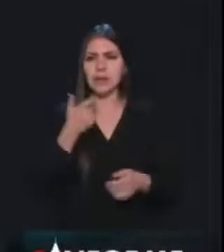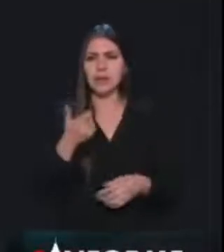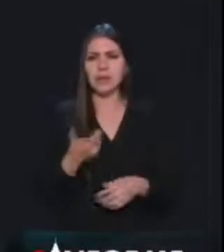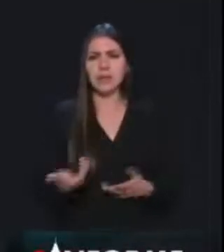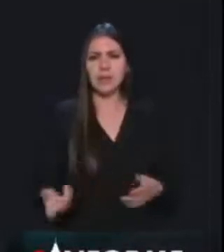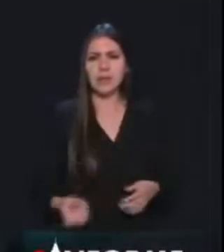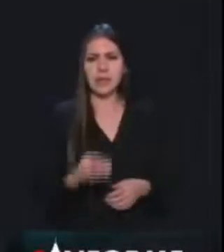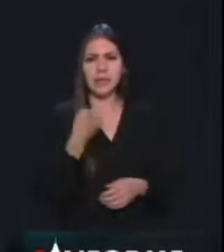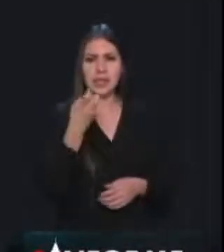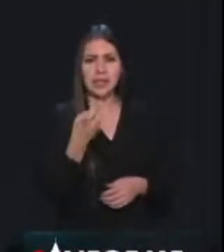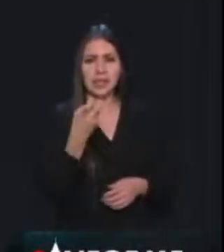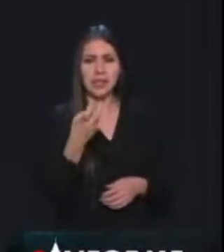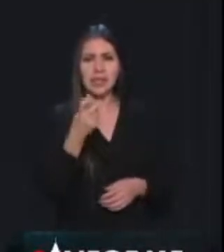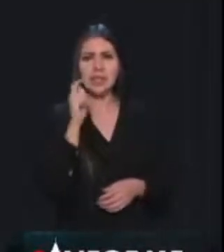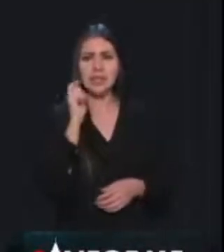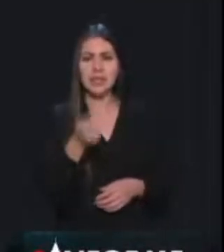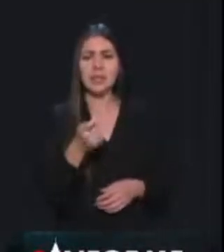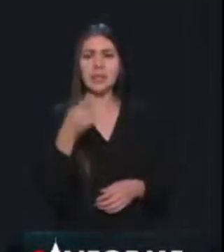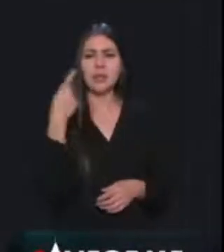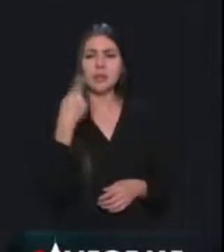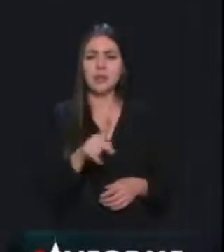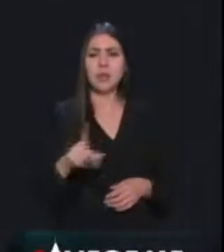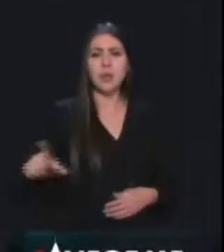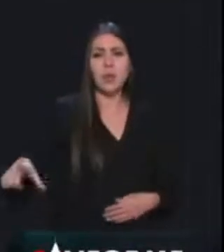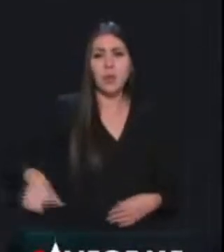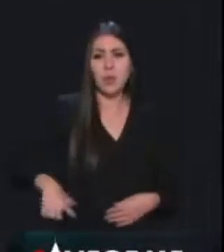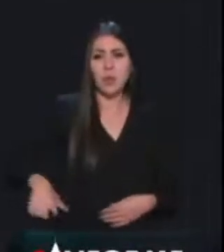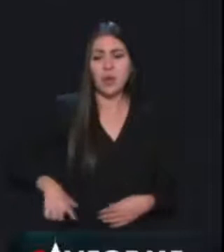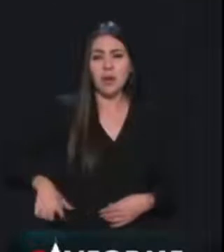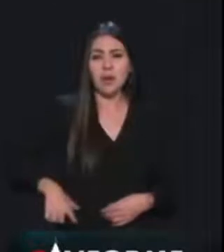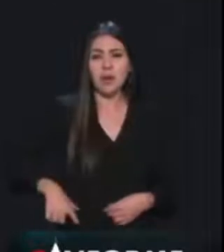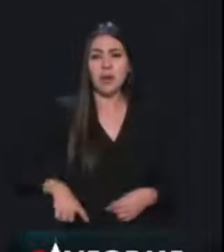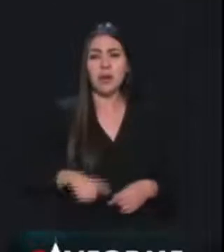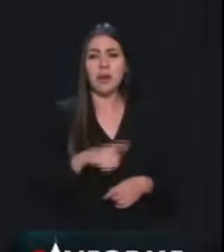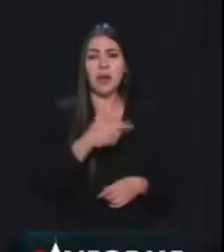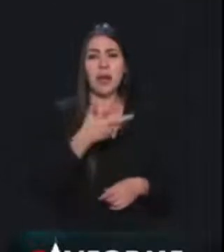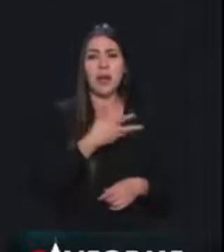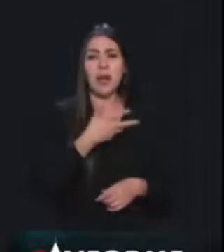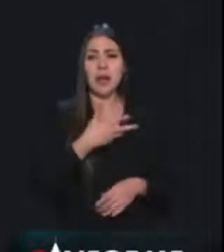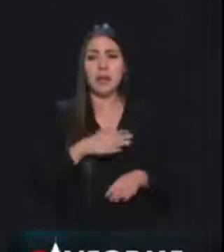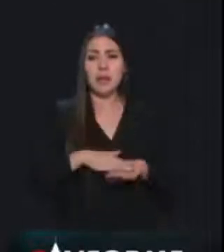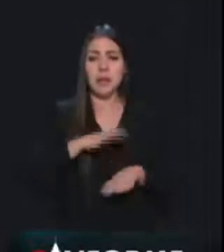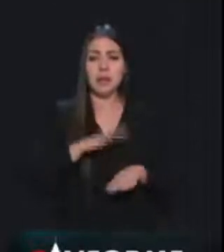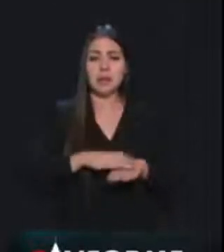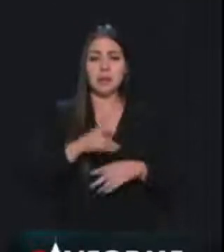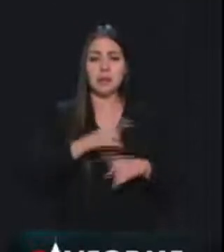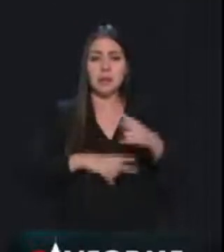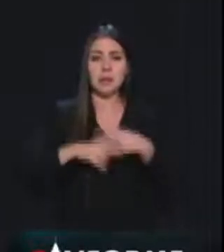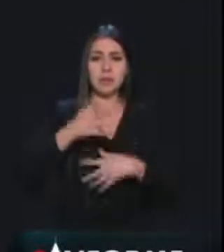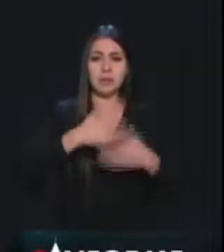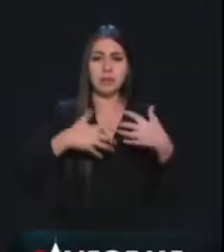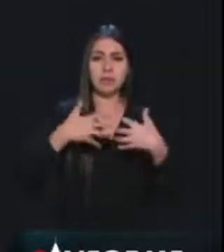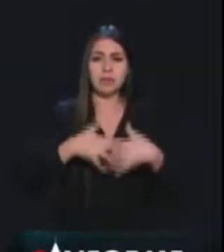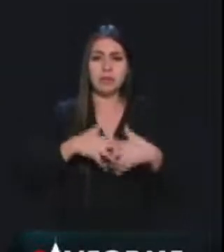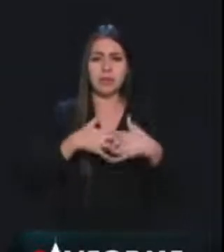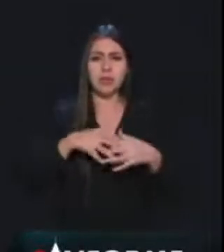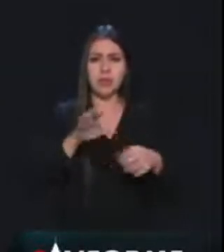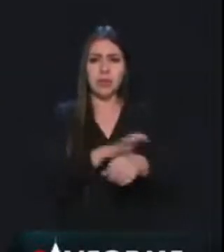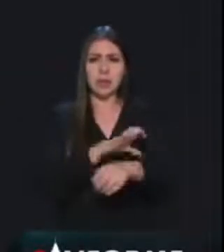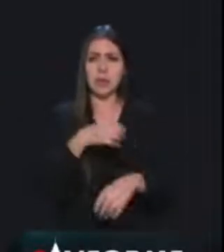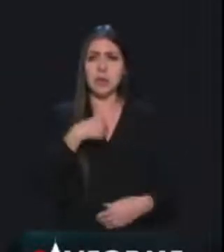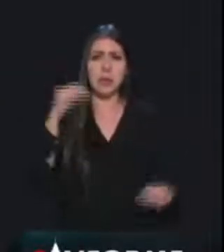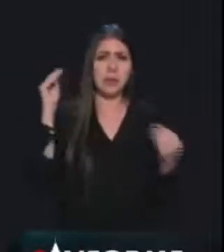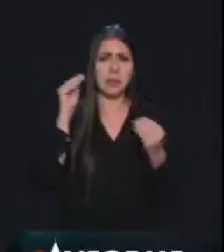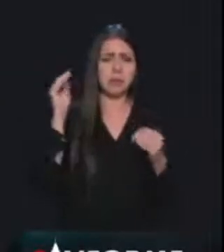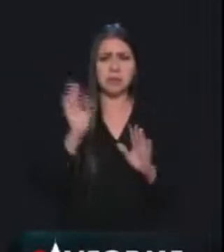parte de que el Estado mantenga la mayoría de la producción, de la generación de energía, yo no la debato, me parece bien. El